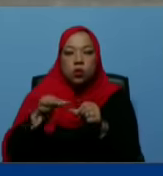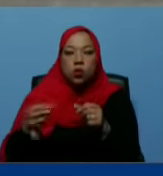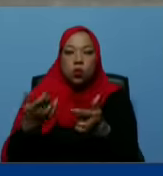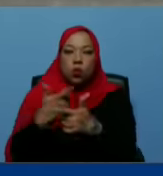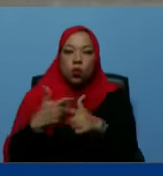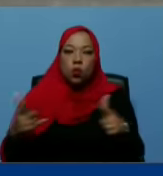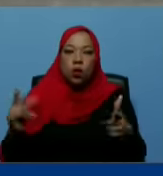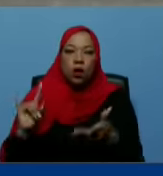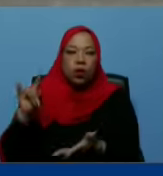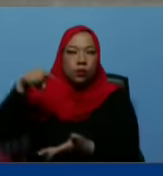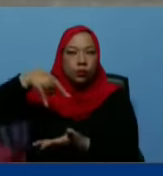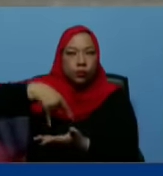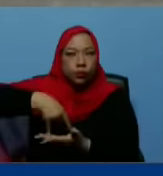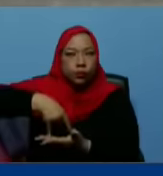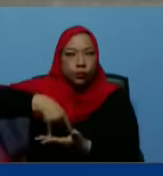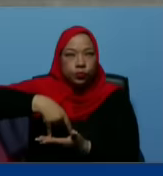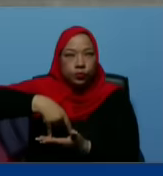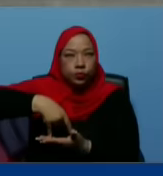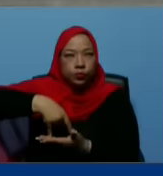estado Carabobo.